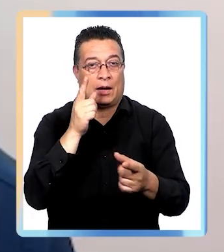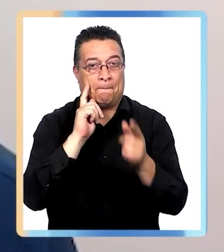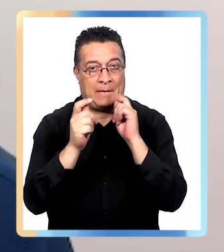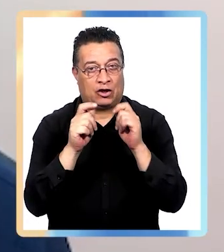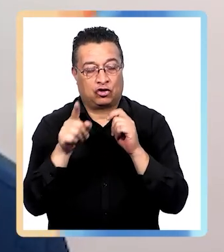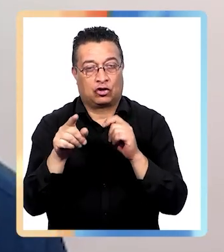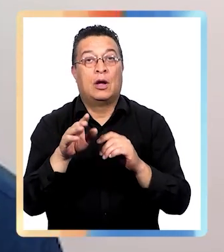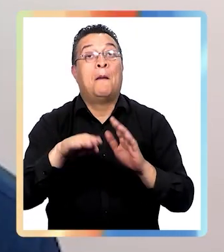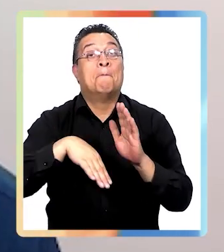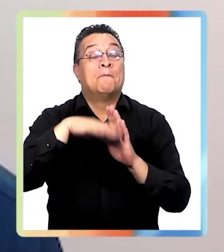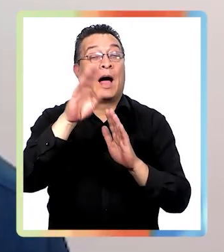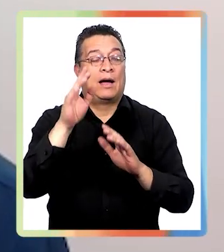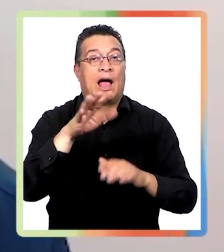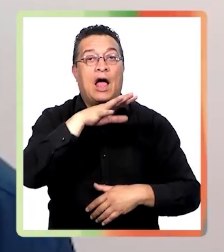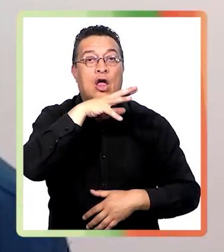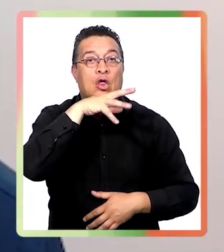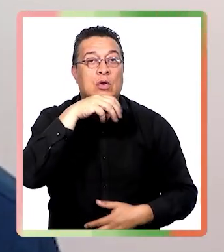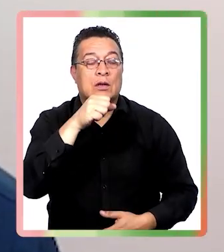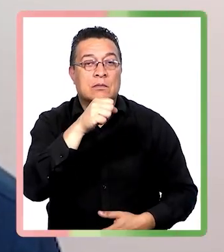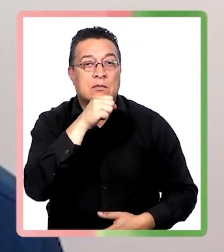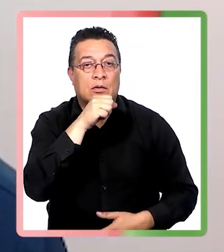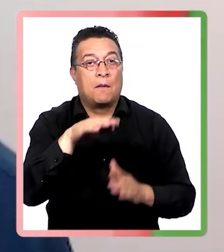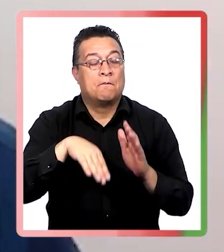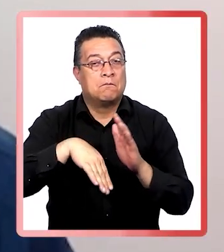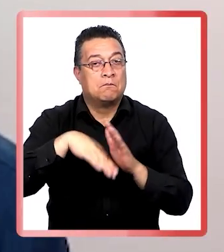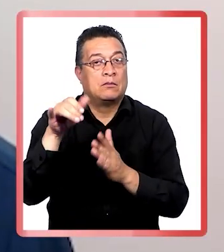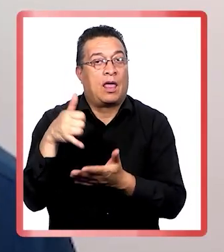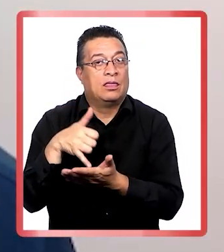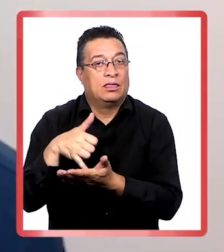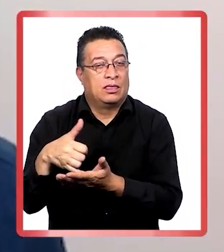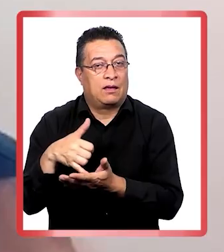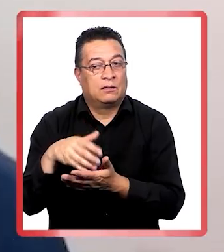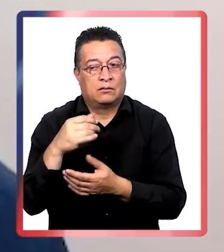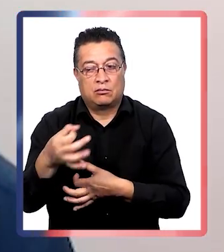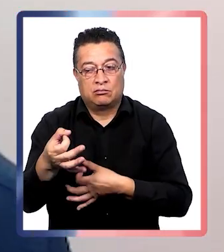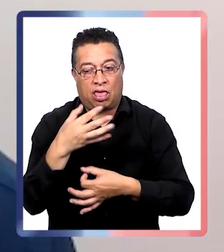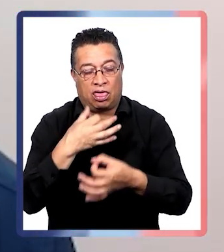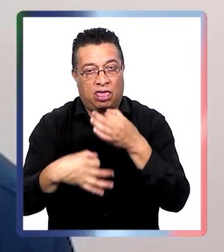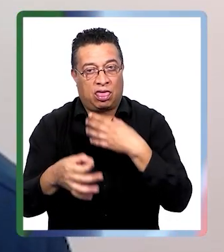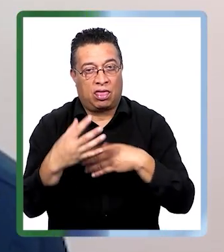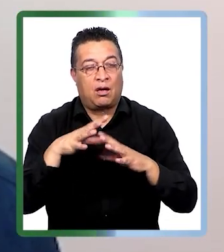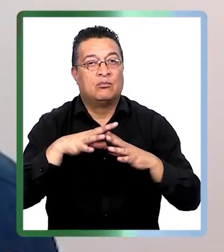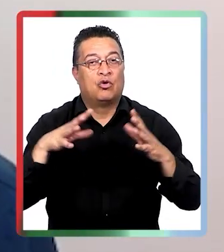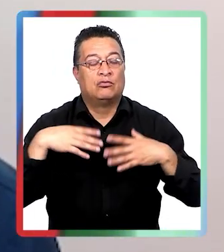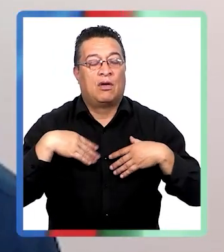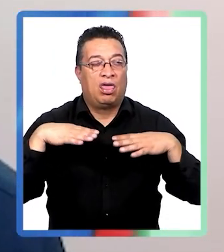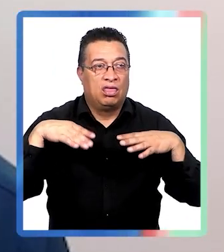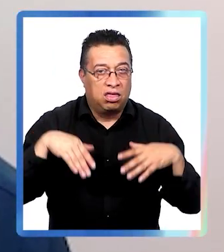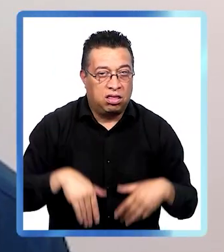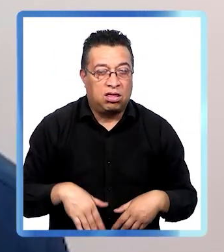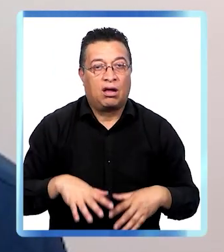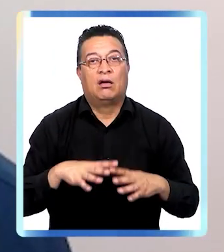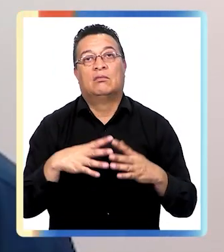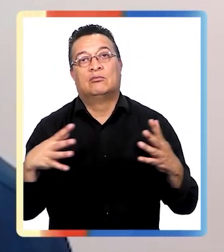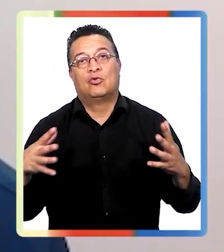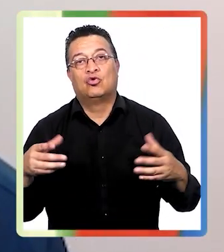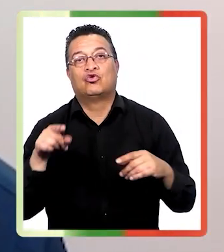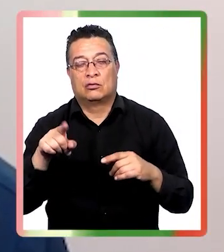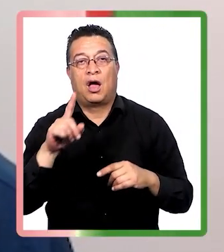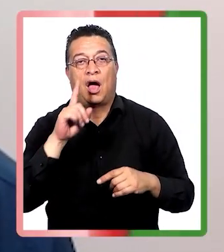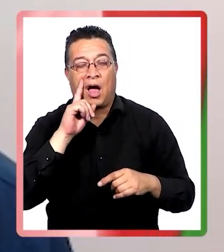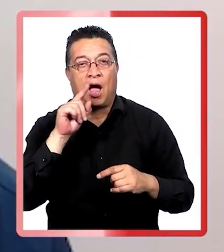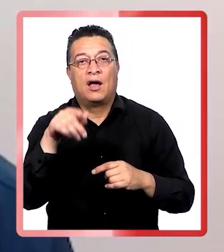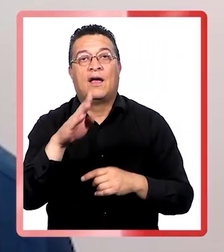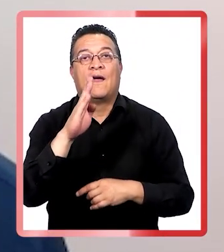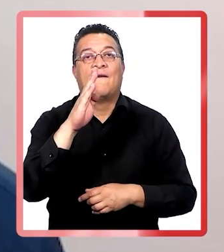riesgo, en especial en adultos mayores, más frágiles o con polifarmacia, riesgo de caída, los